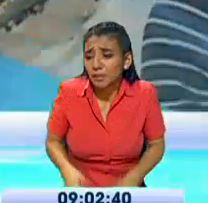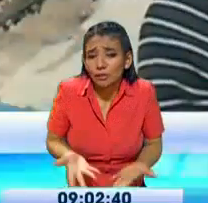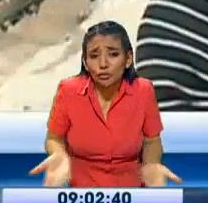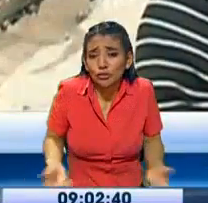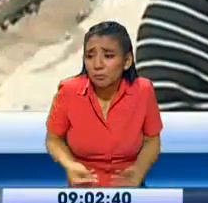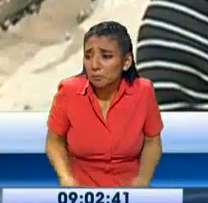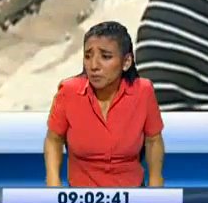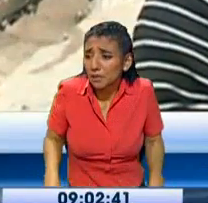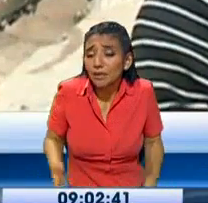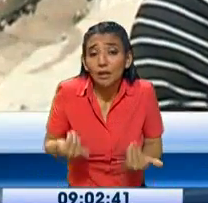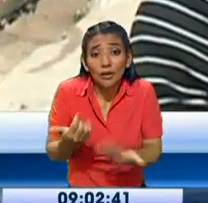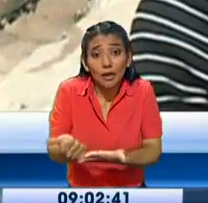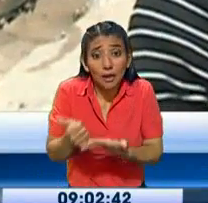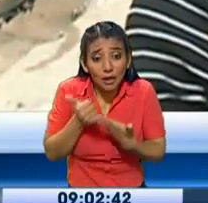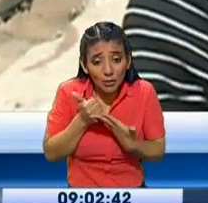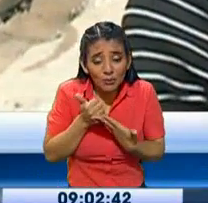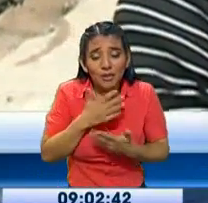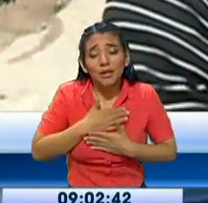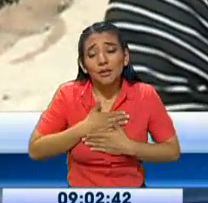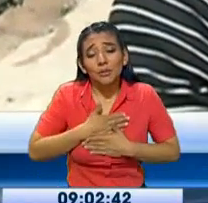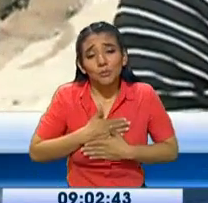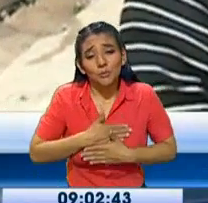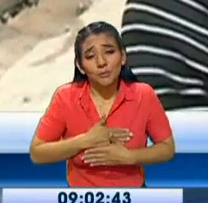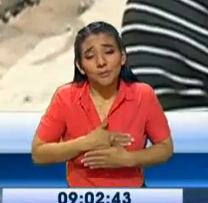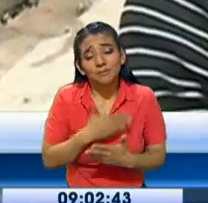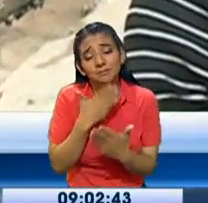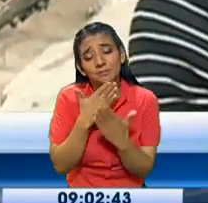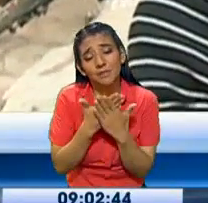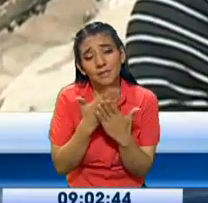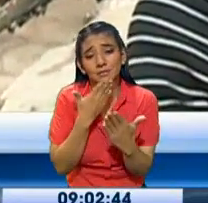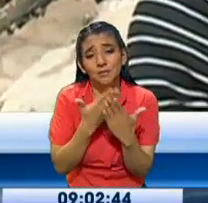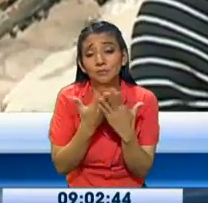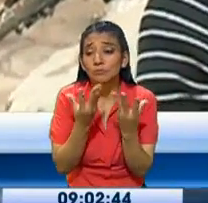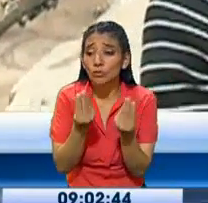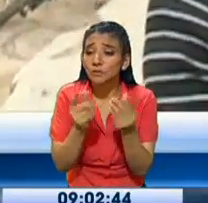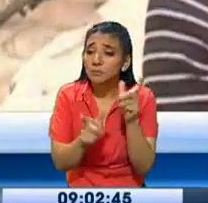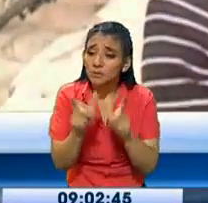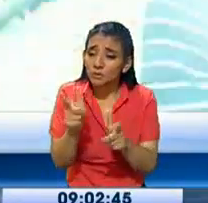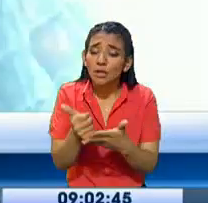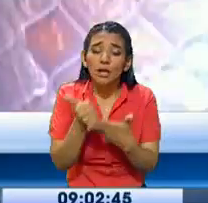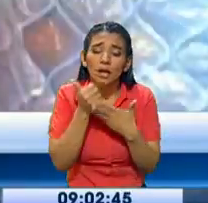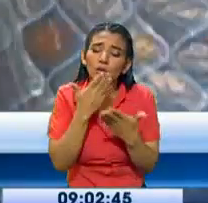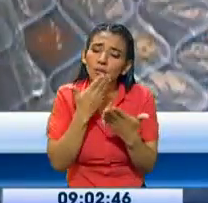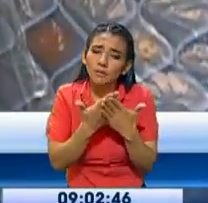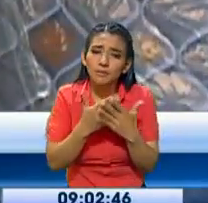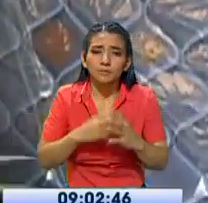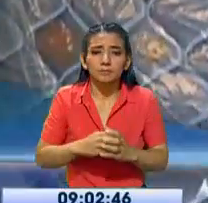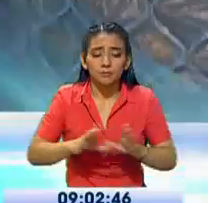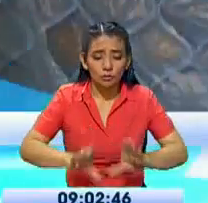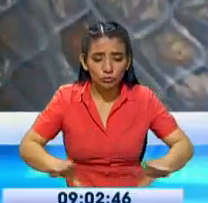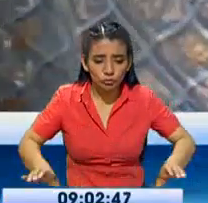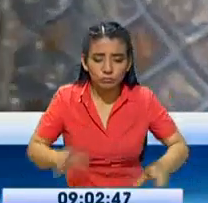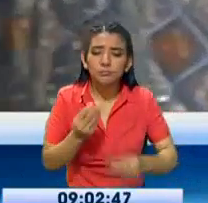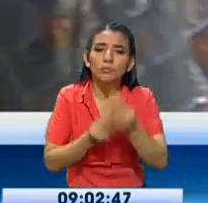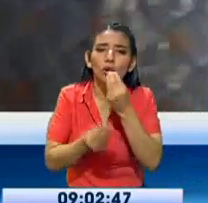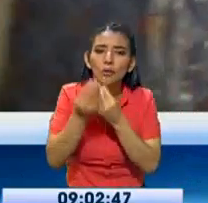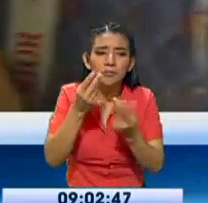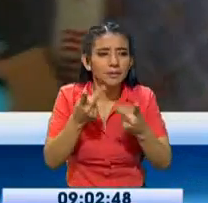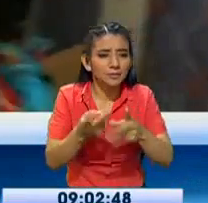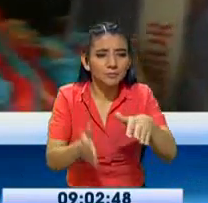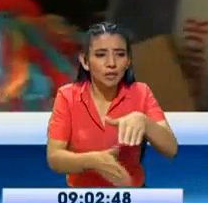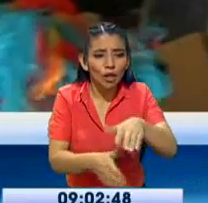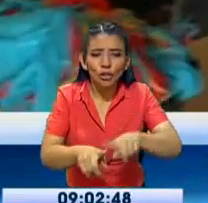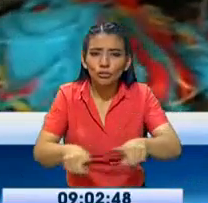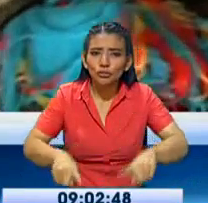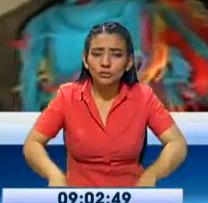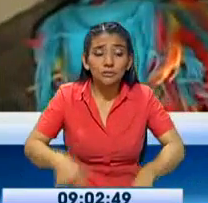ayuda que estoy recibiendo, le agradezco cuánto a las personas que nos están ayudando. Colchones, alimentos y enseres de cocina